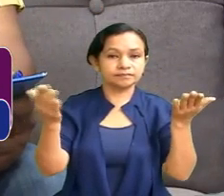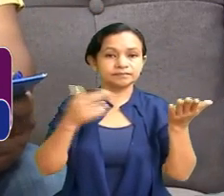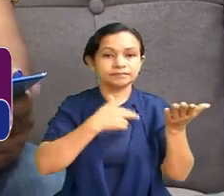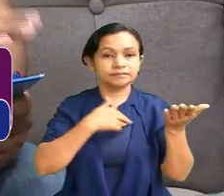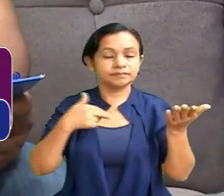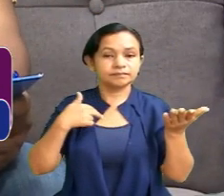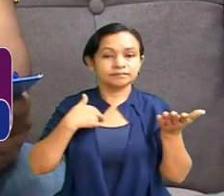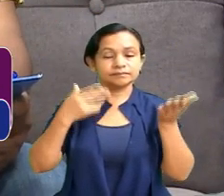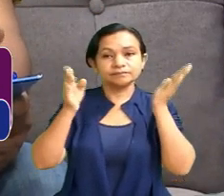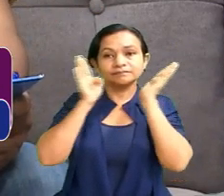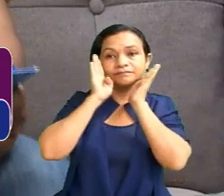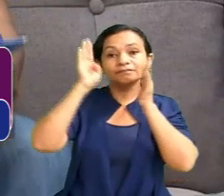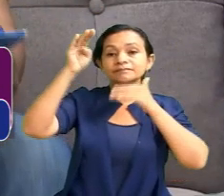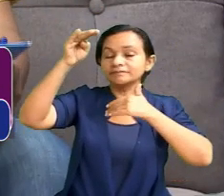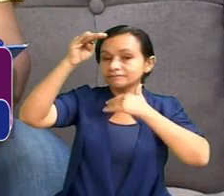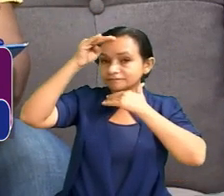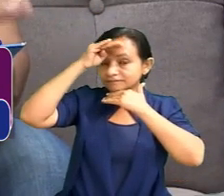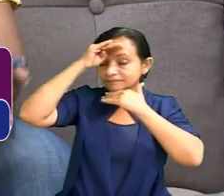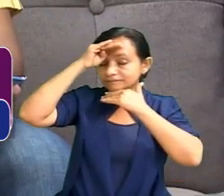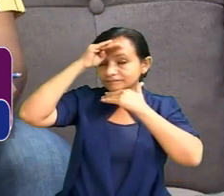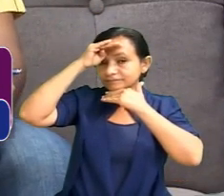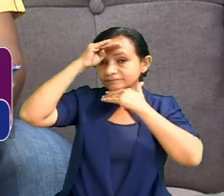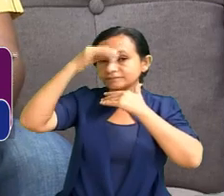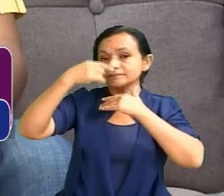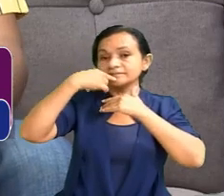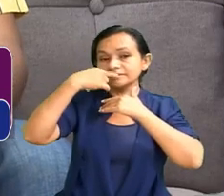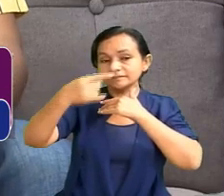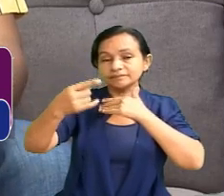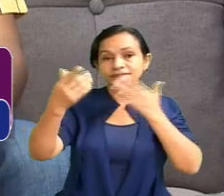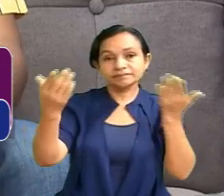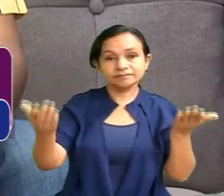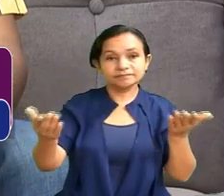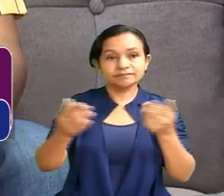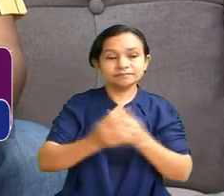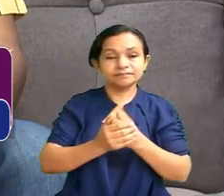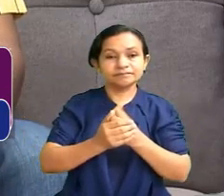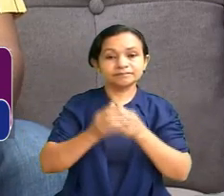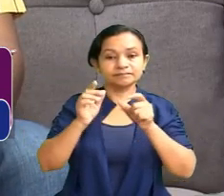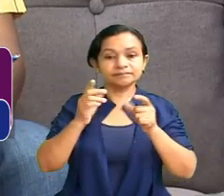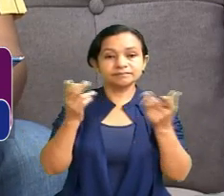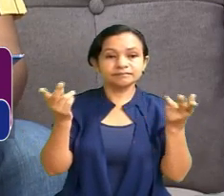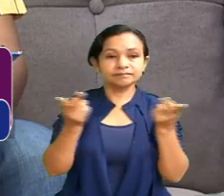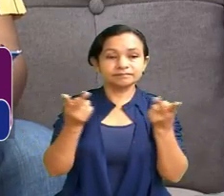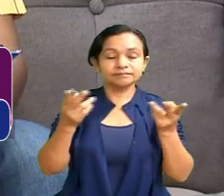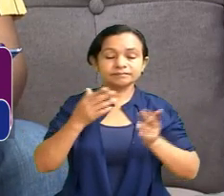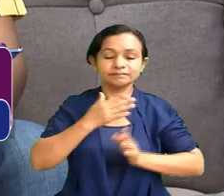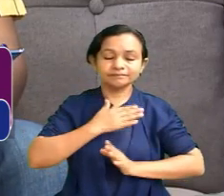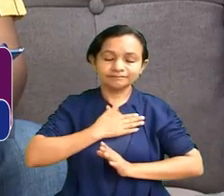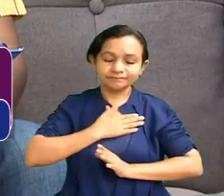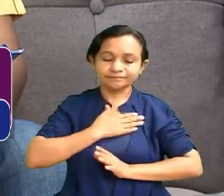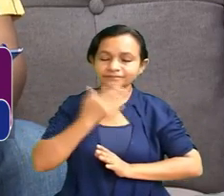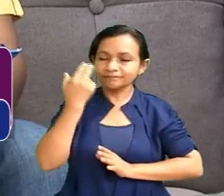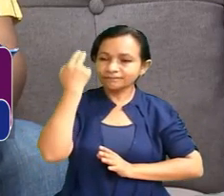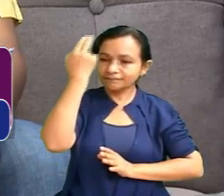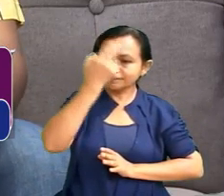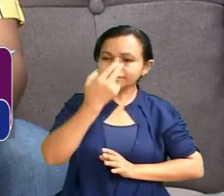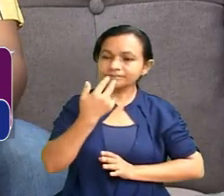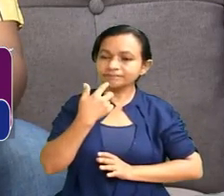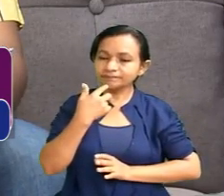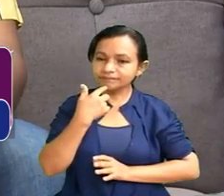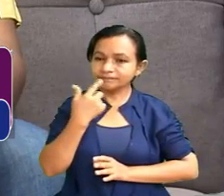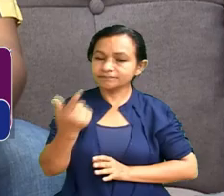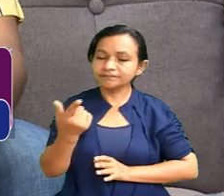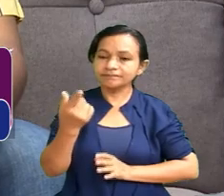privado podríamos entender en esa perspectiva por su ubicación compañera de mi parte no tengo más preguntas sé que usted ha abordado